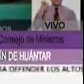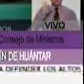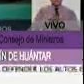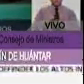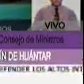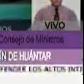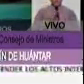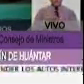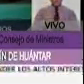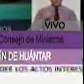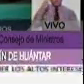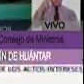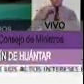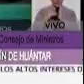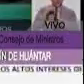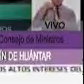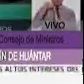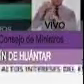la madurez política